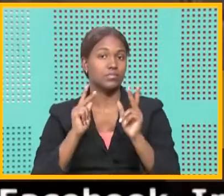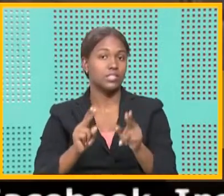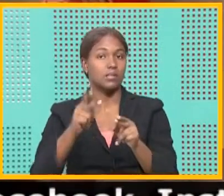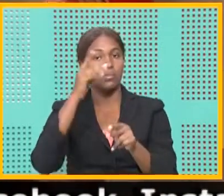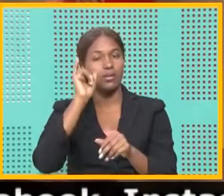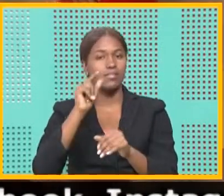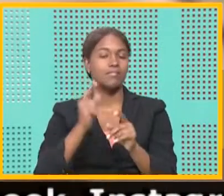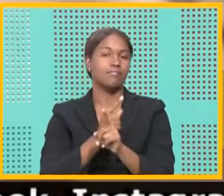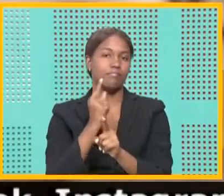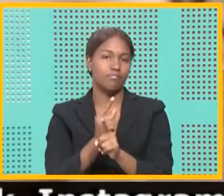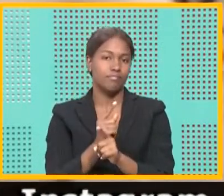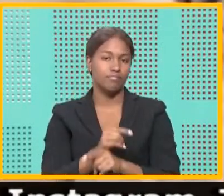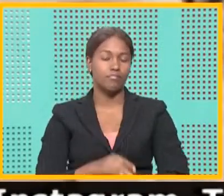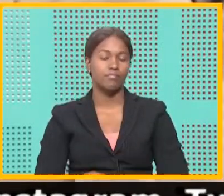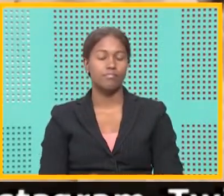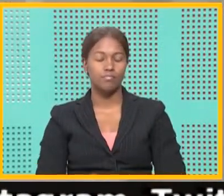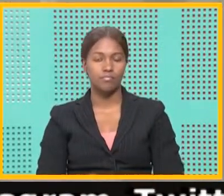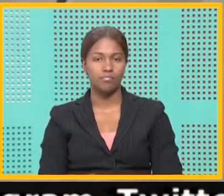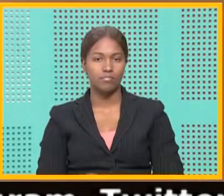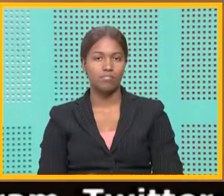es lo correcto.